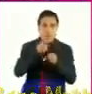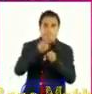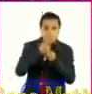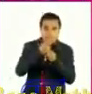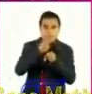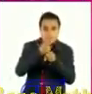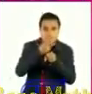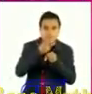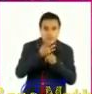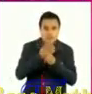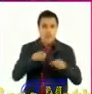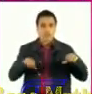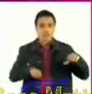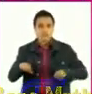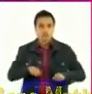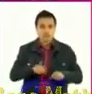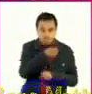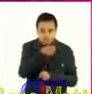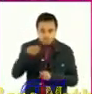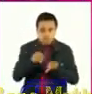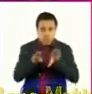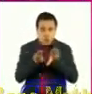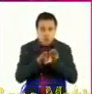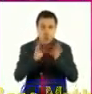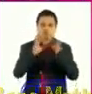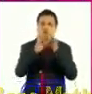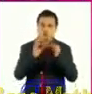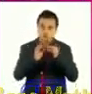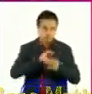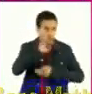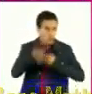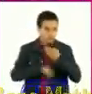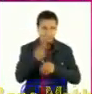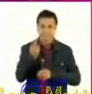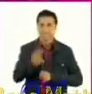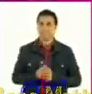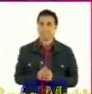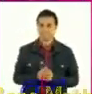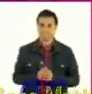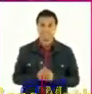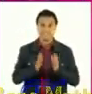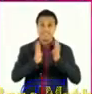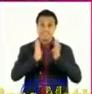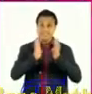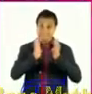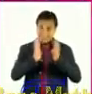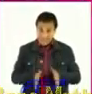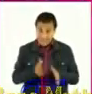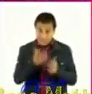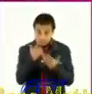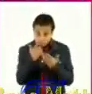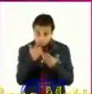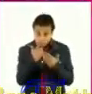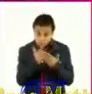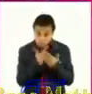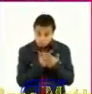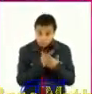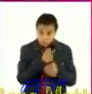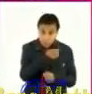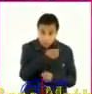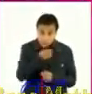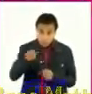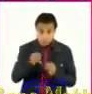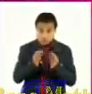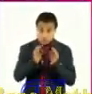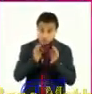las actividades que debemos realizar. No podemos olvidar ninguna tarea. Una vez que logramos hacer la lista de actividades, organizadas de